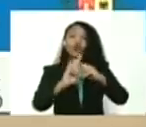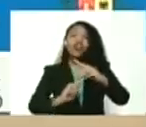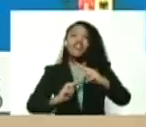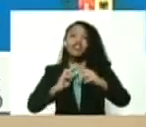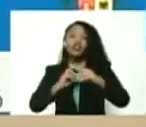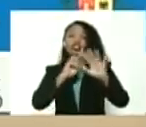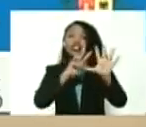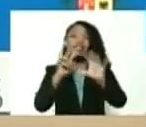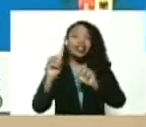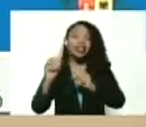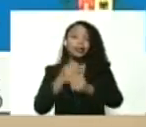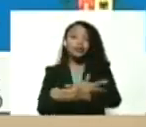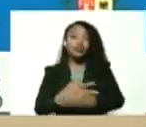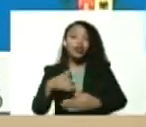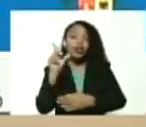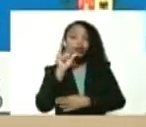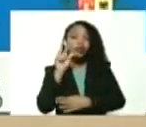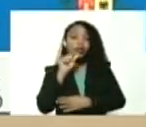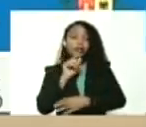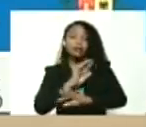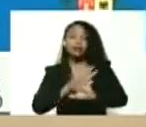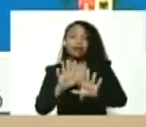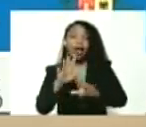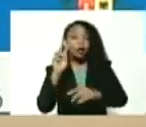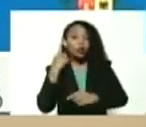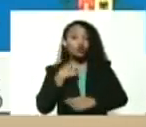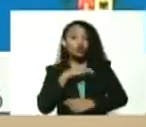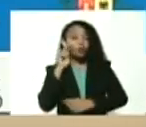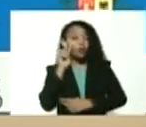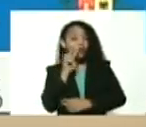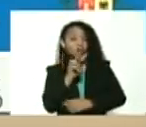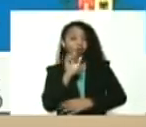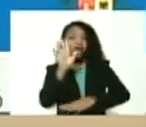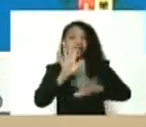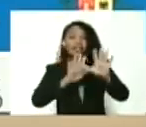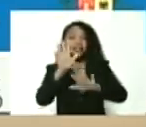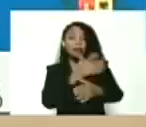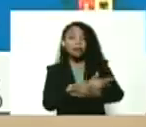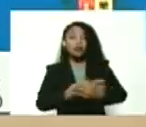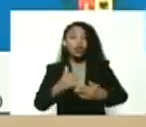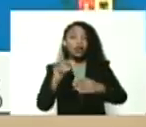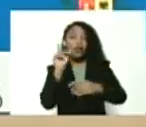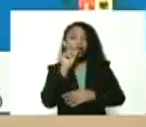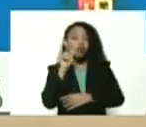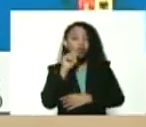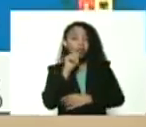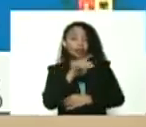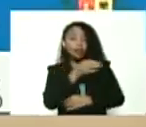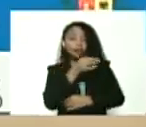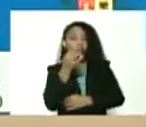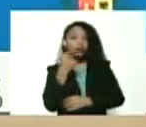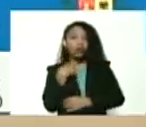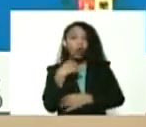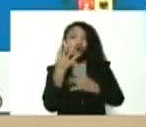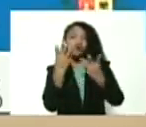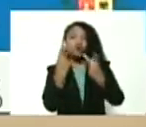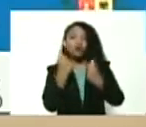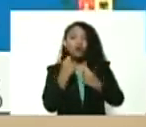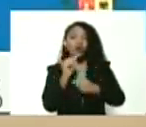70 millones de tweets. Ya de lo que hemos visto apenas en 15 millones de tweets, exactamente, voy a dar el número,